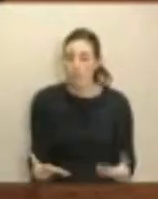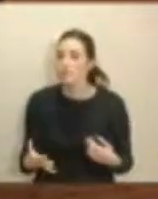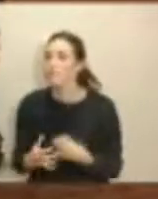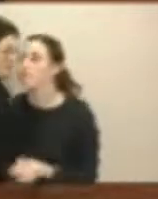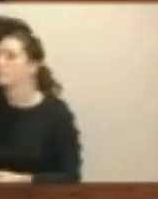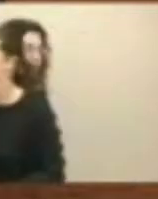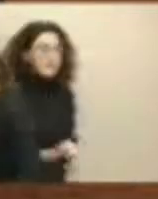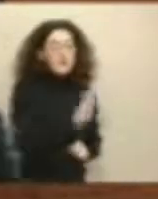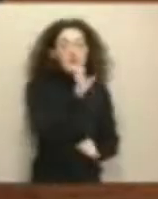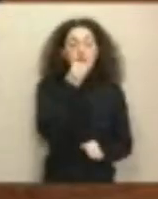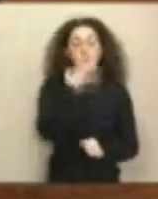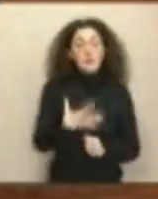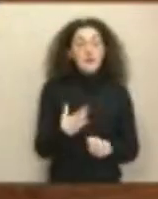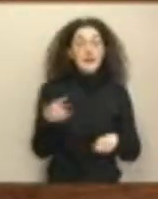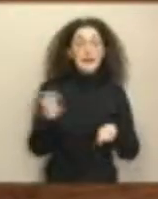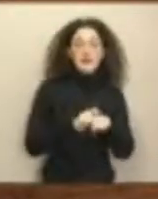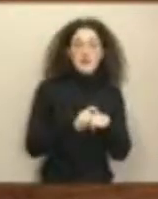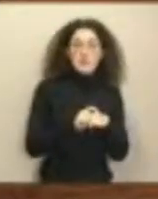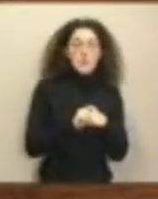el tipo de